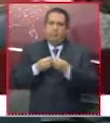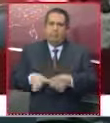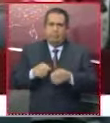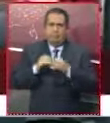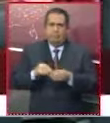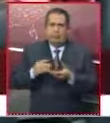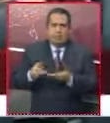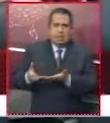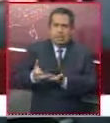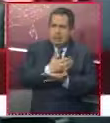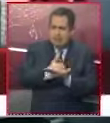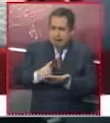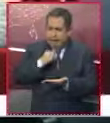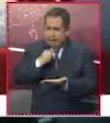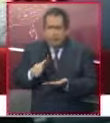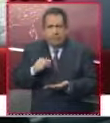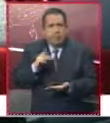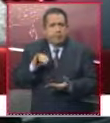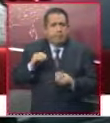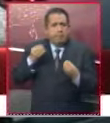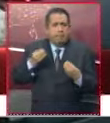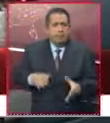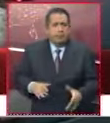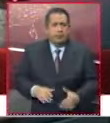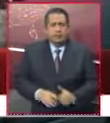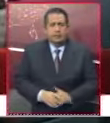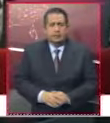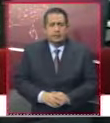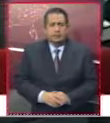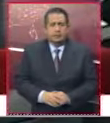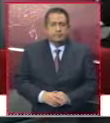se dejaron de percibir en el país.